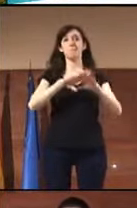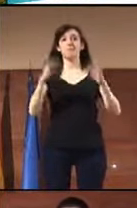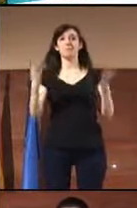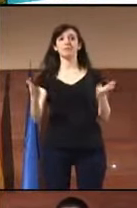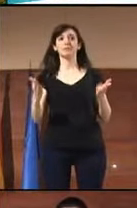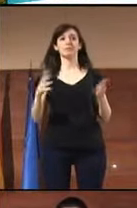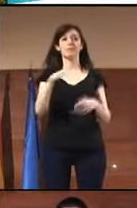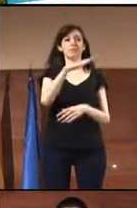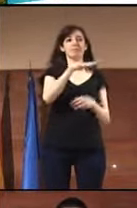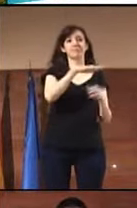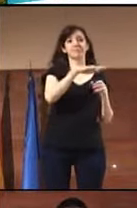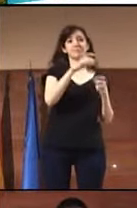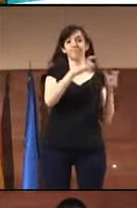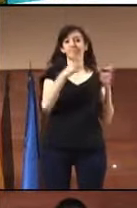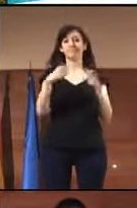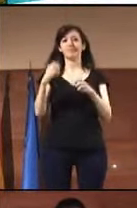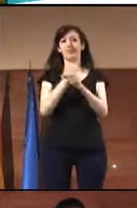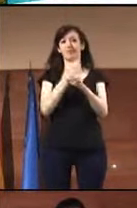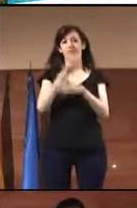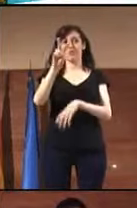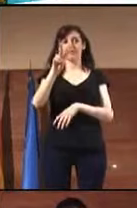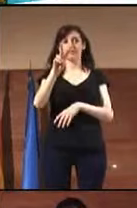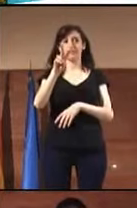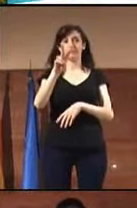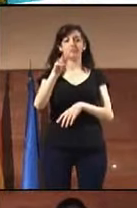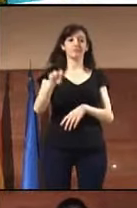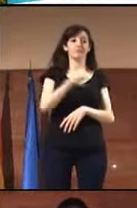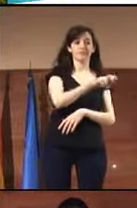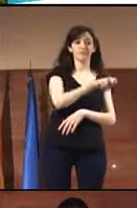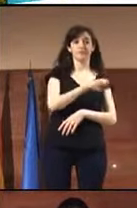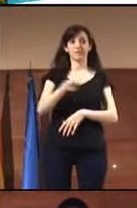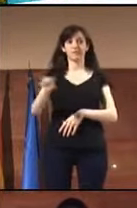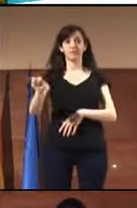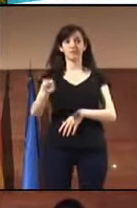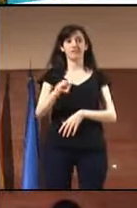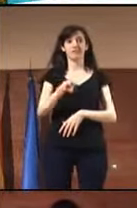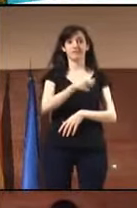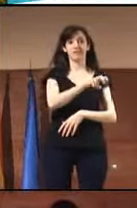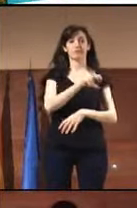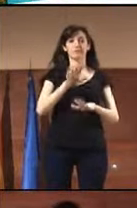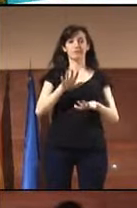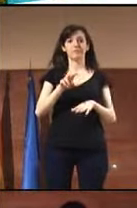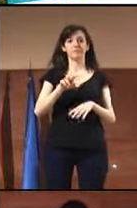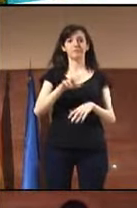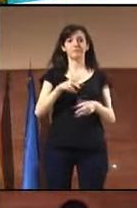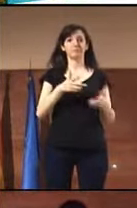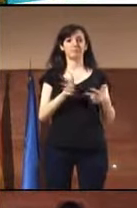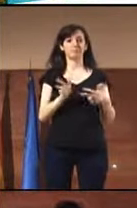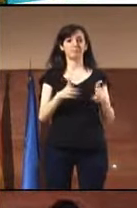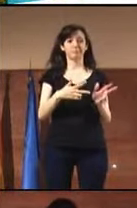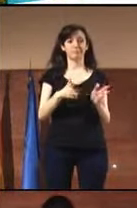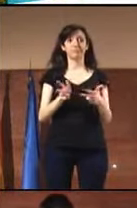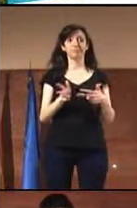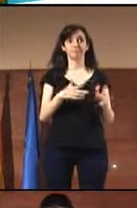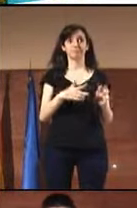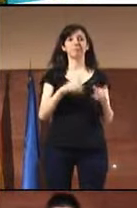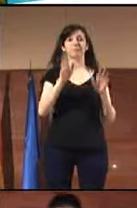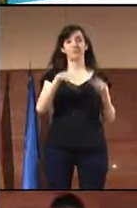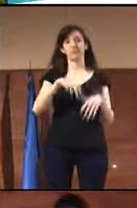trabajo. El poder moverte entre una y otra sin necesidad de hacer otra serie de movimientos nos da